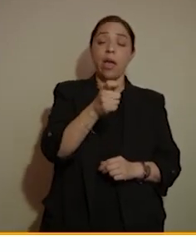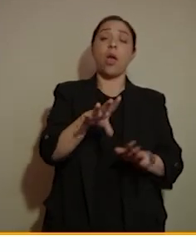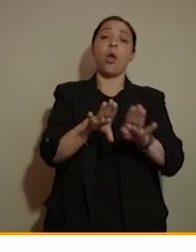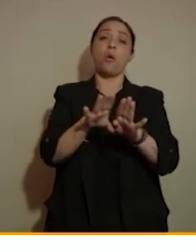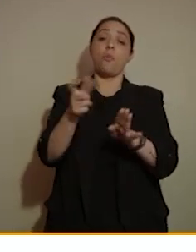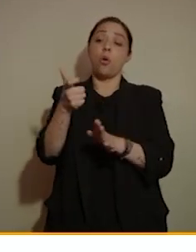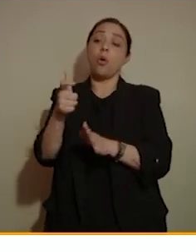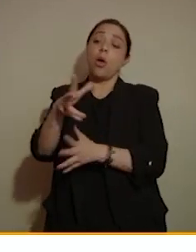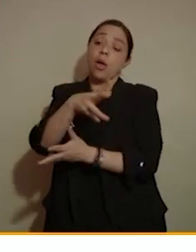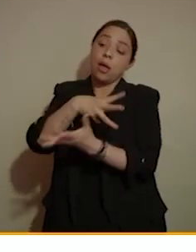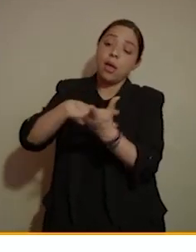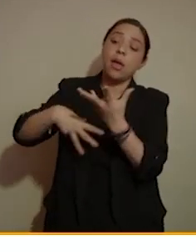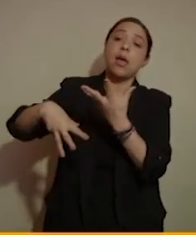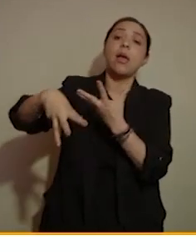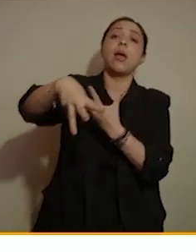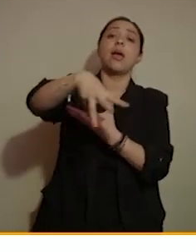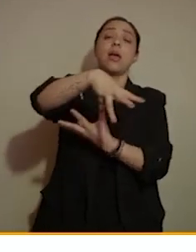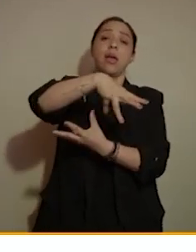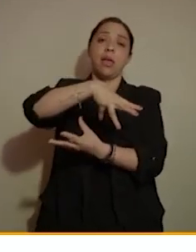inversión